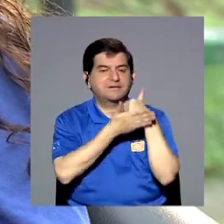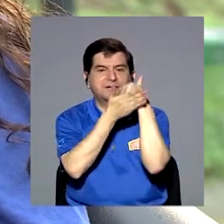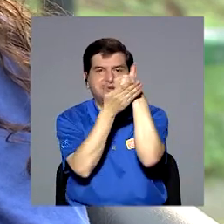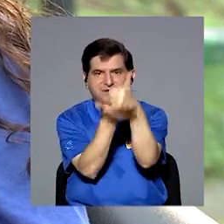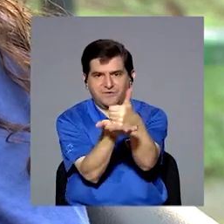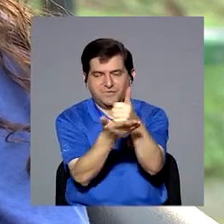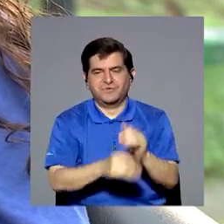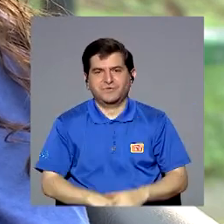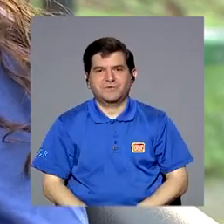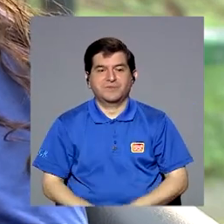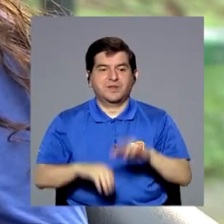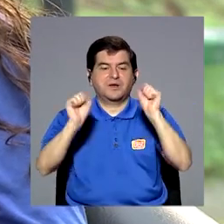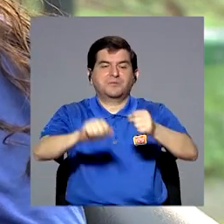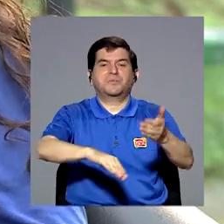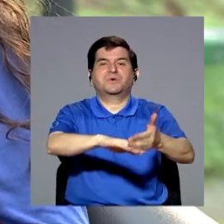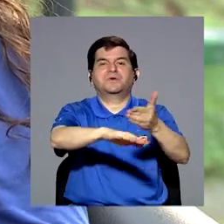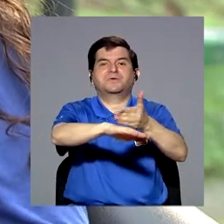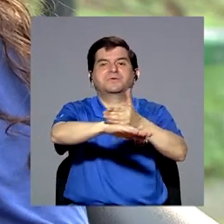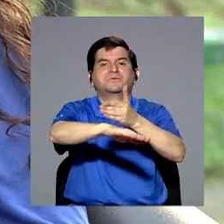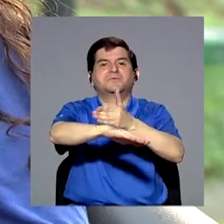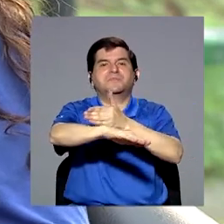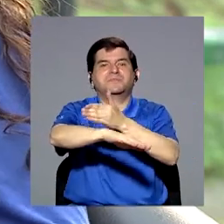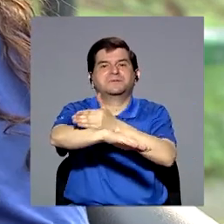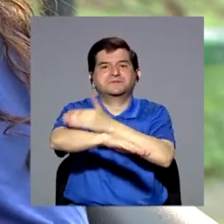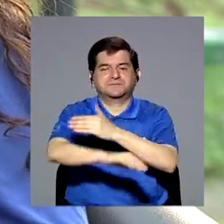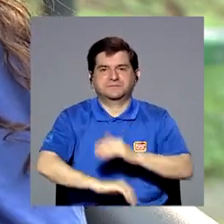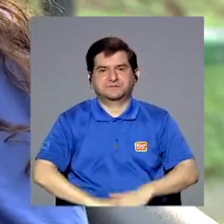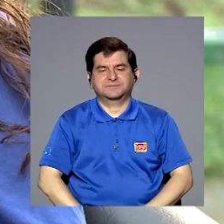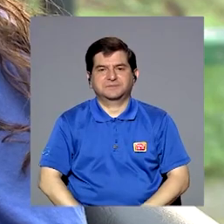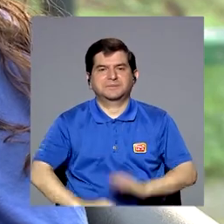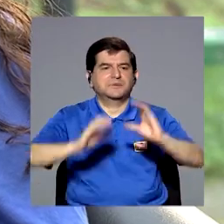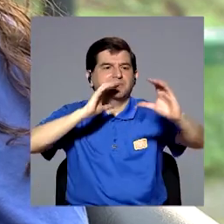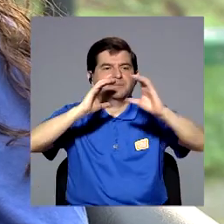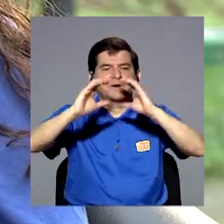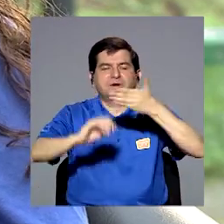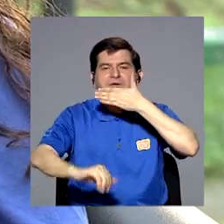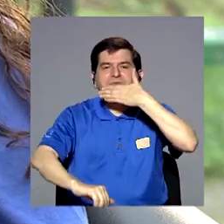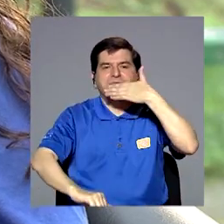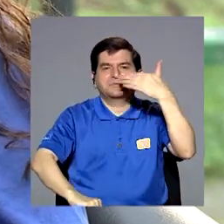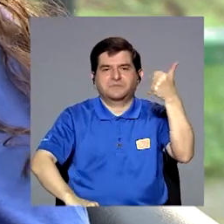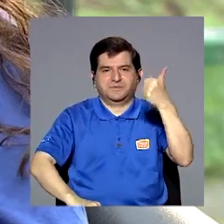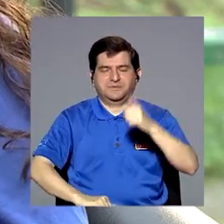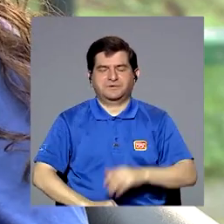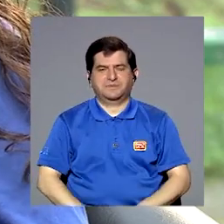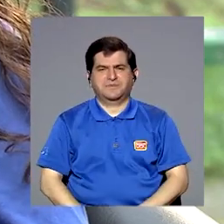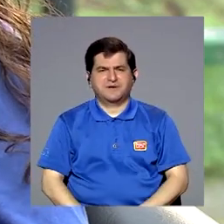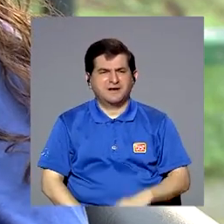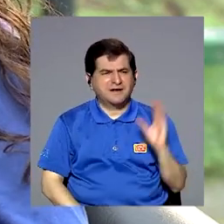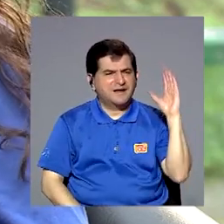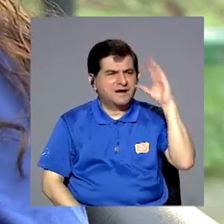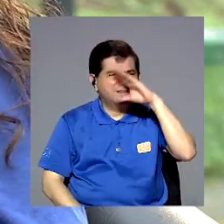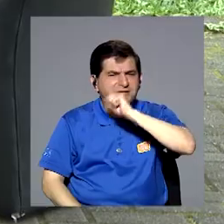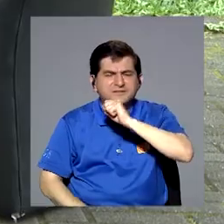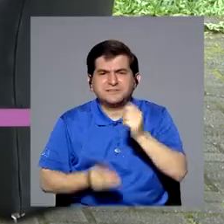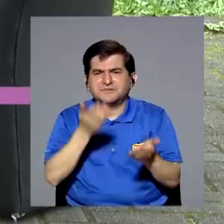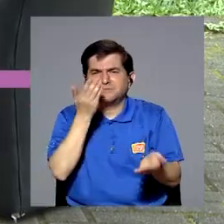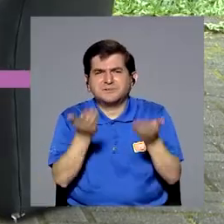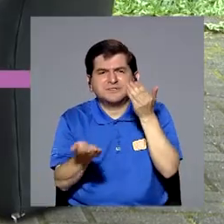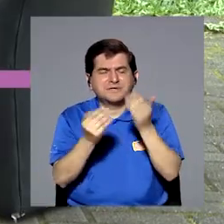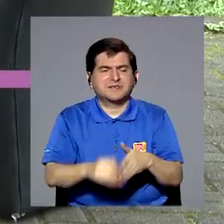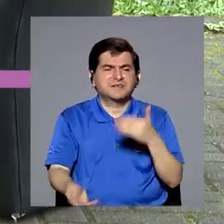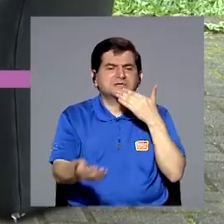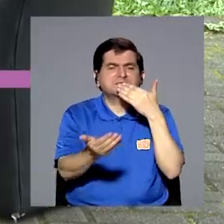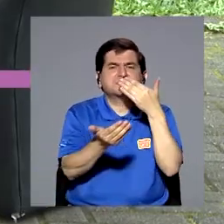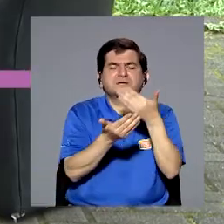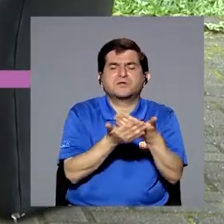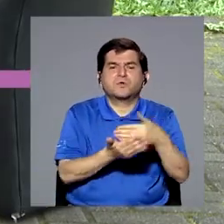ayudar a ser mejores, a comunicarse mejor. A distinguir de pronto qué es